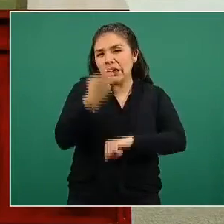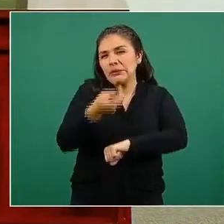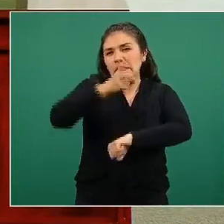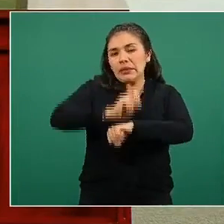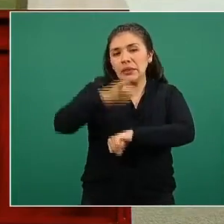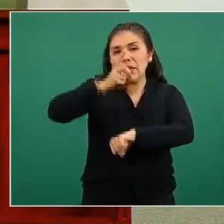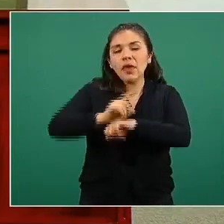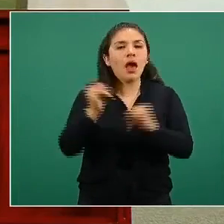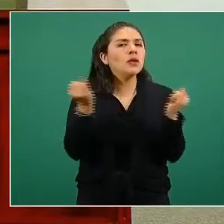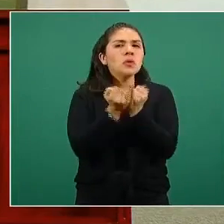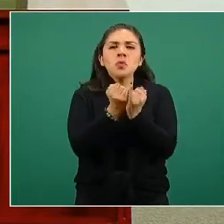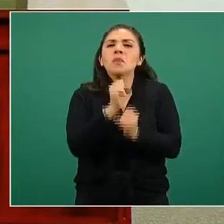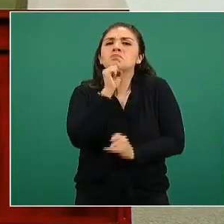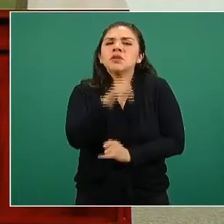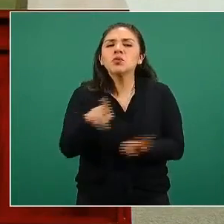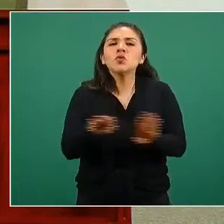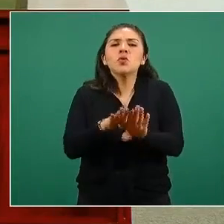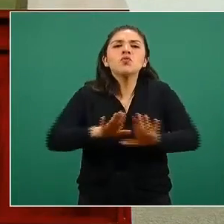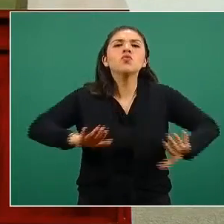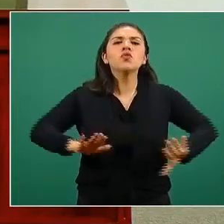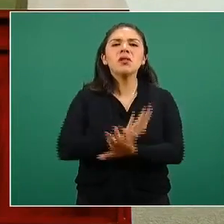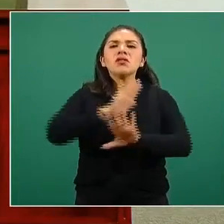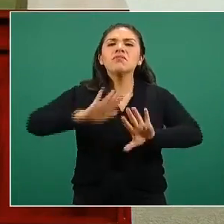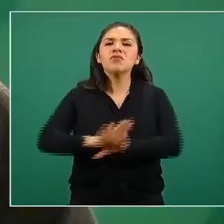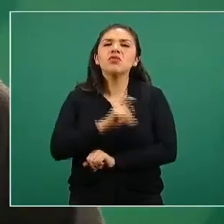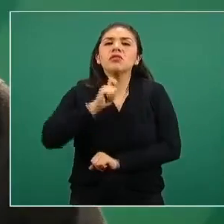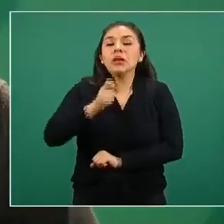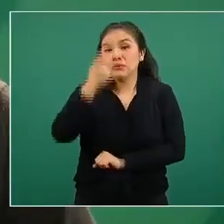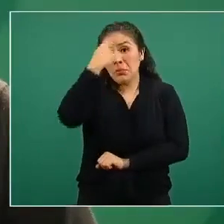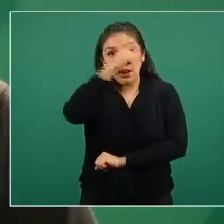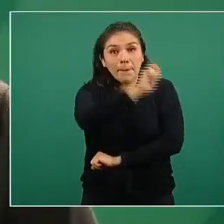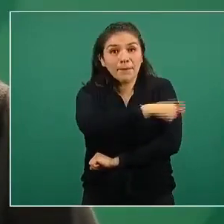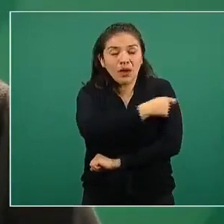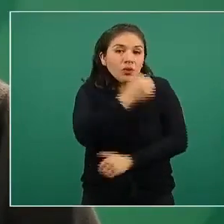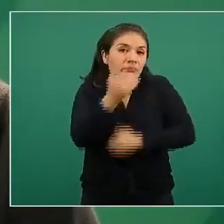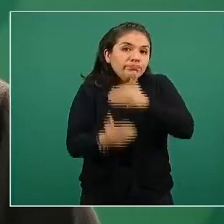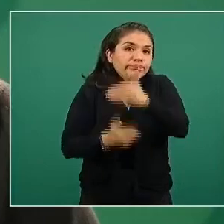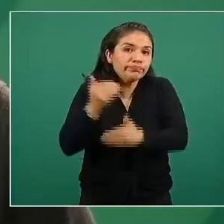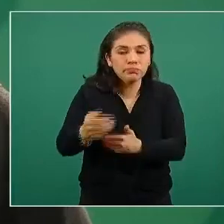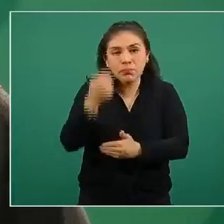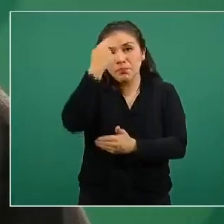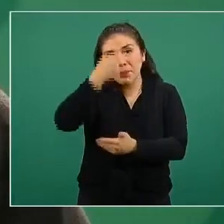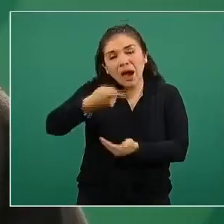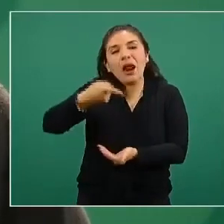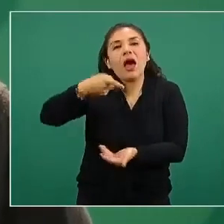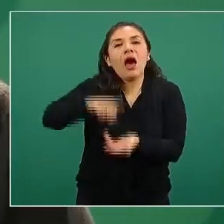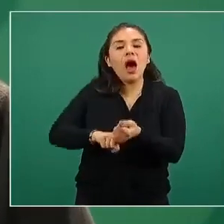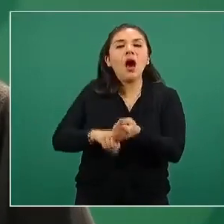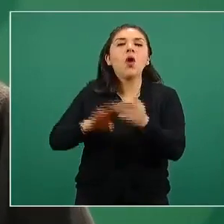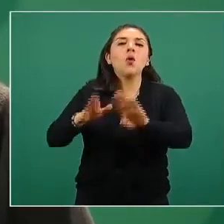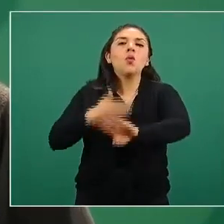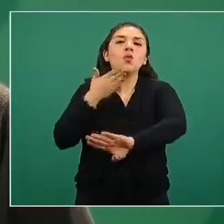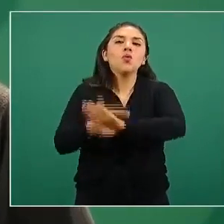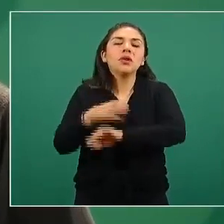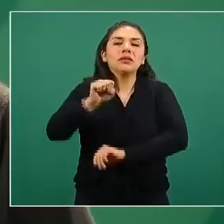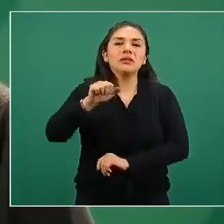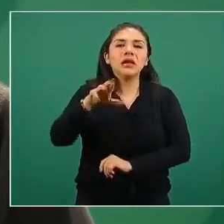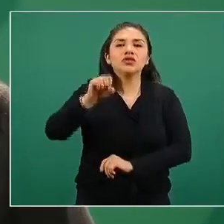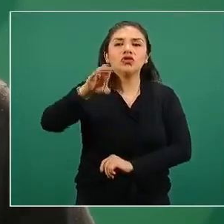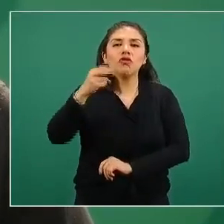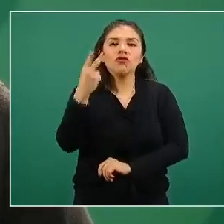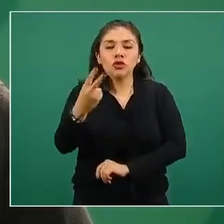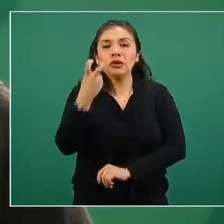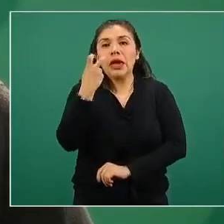hablaremos sobre la actualización del avance de la vacunación contra el virus SARS-CoV-2 y por lo tanto la